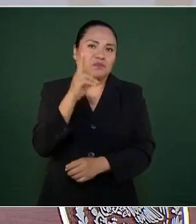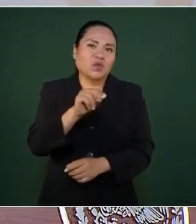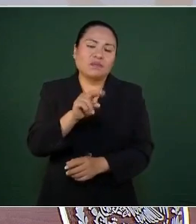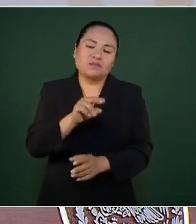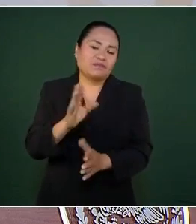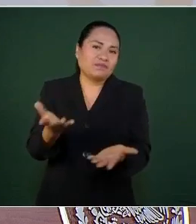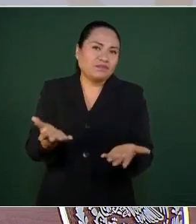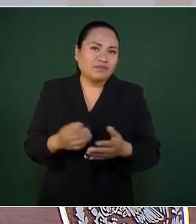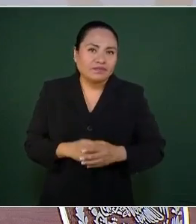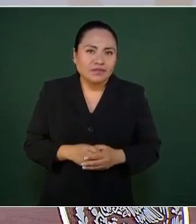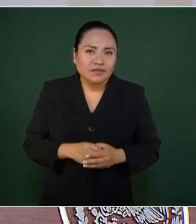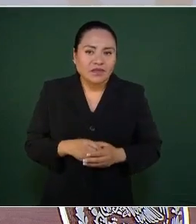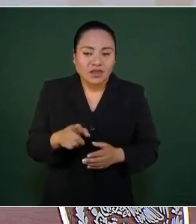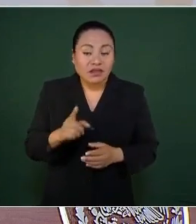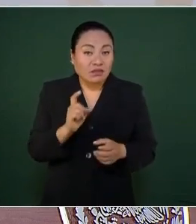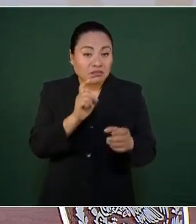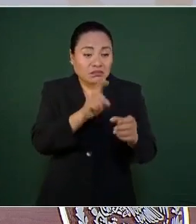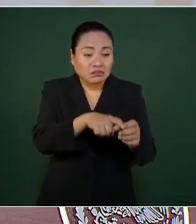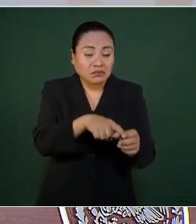tenían acceso.